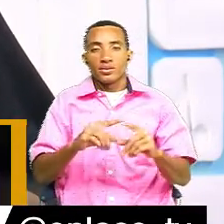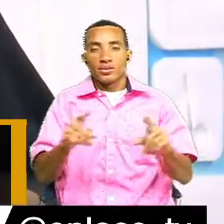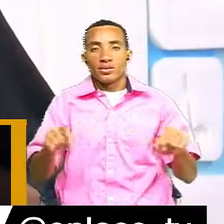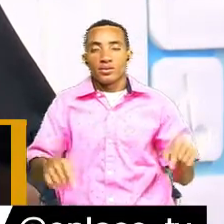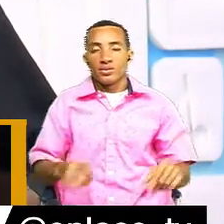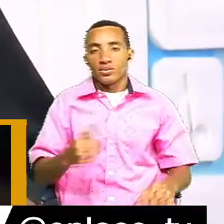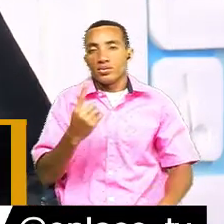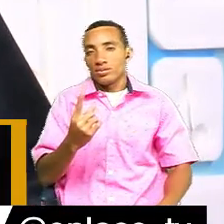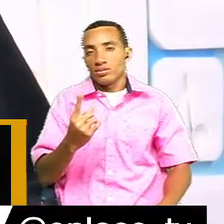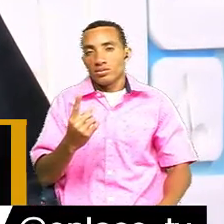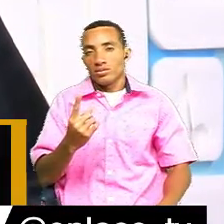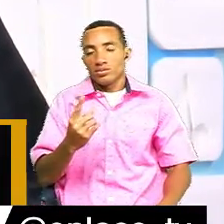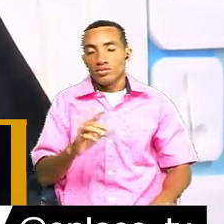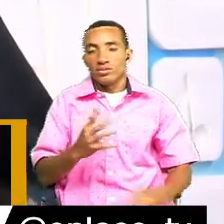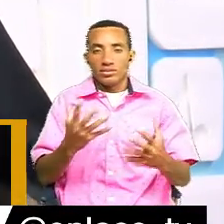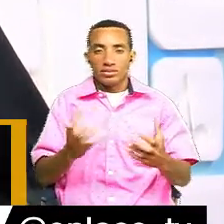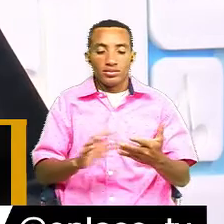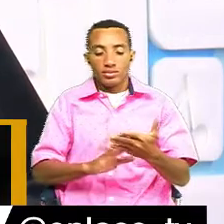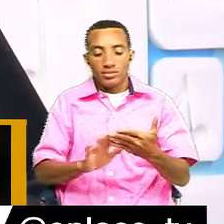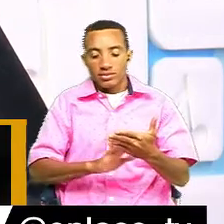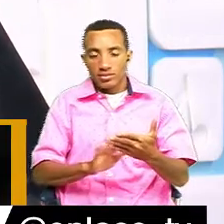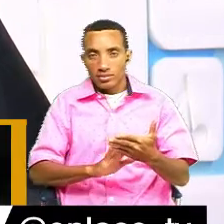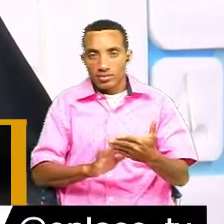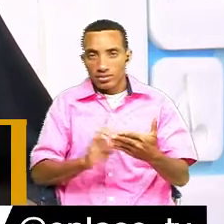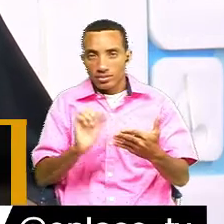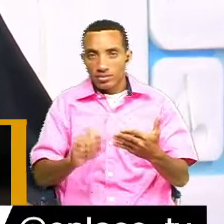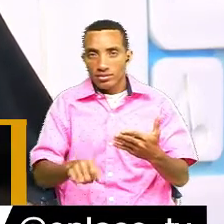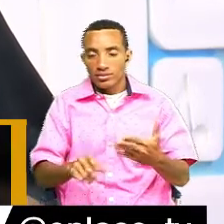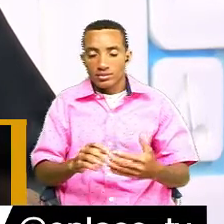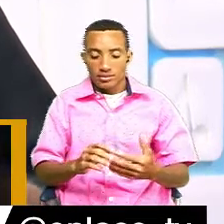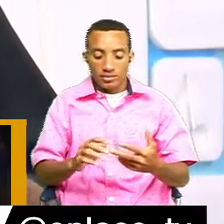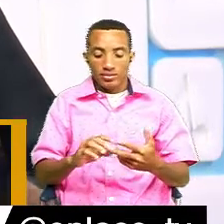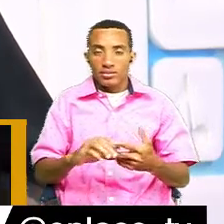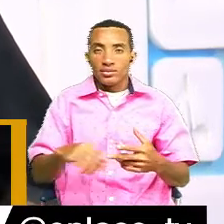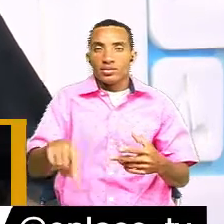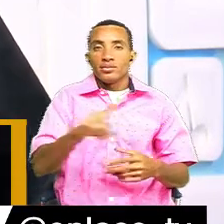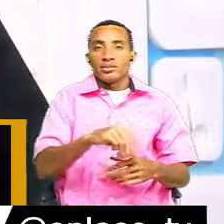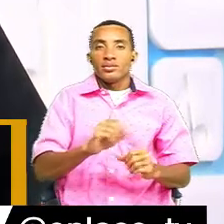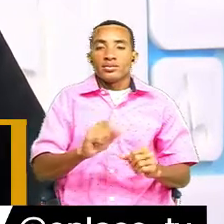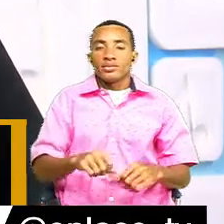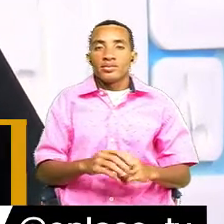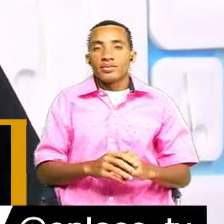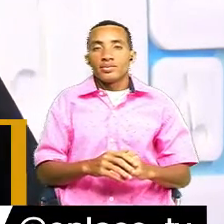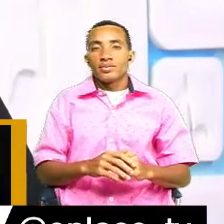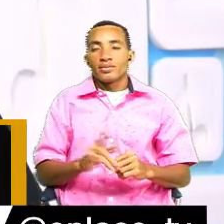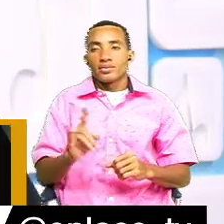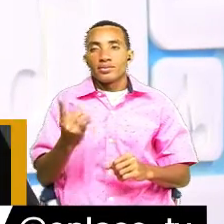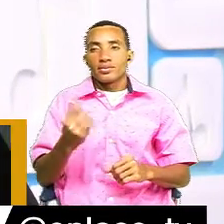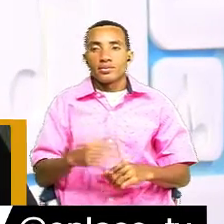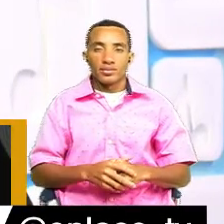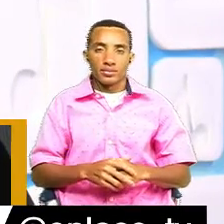Queremos reparar los salones, ponerlos a funcionar para que realmente tengamos los encuentros que se necesitan